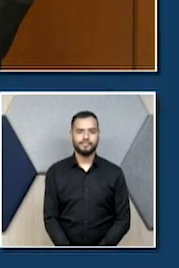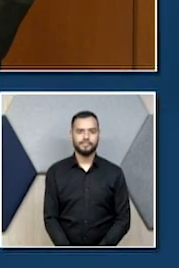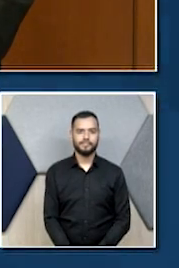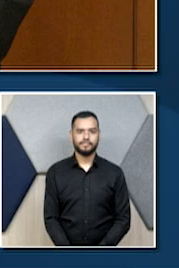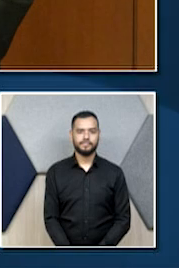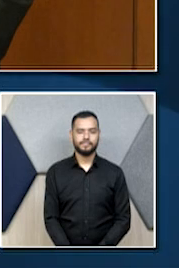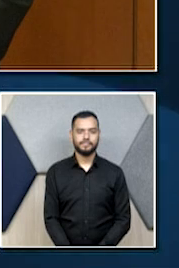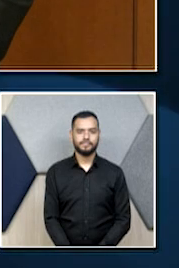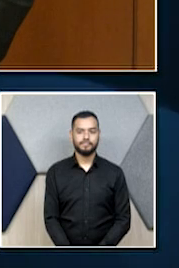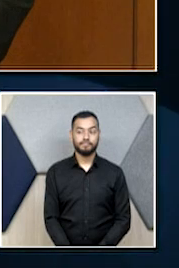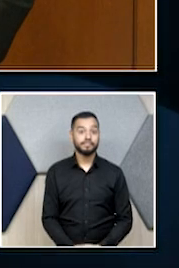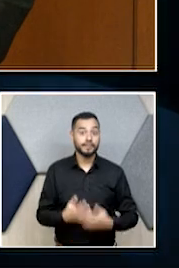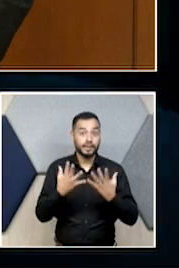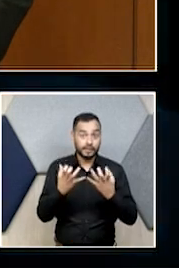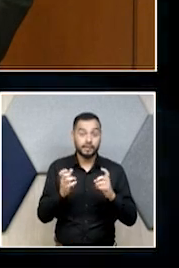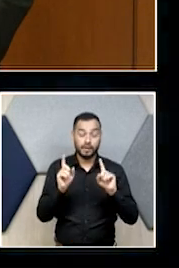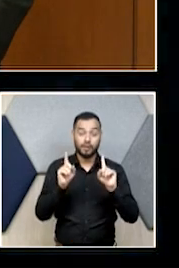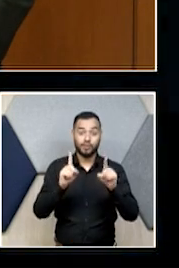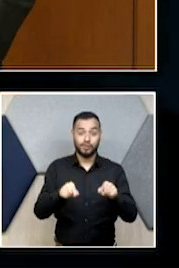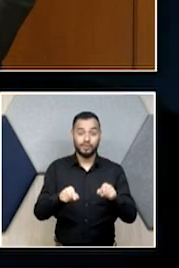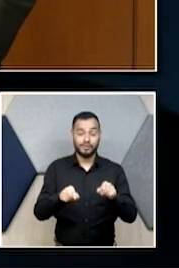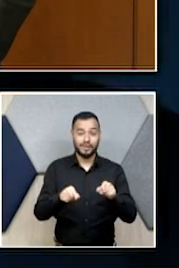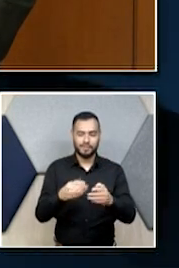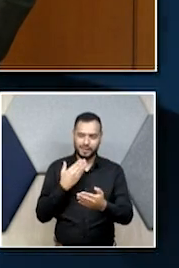Quiero también agradecer